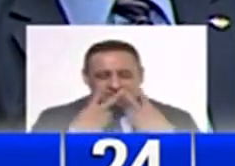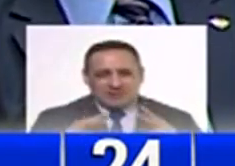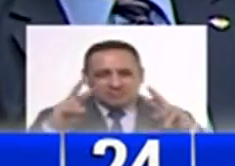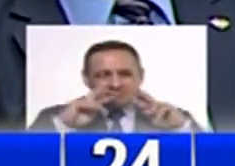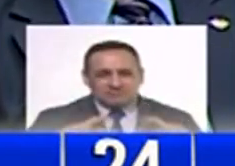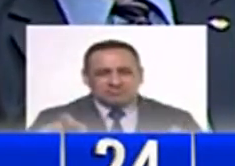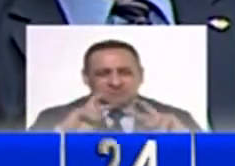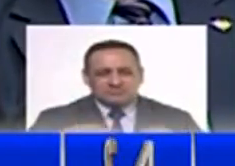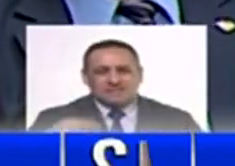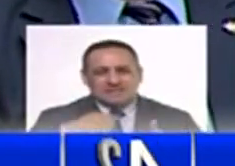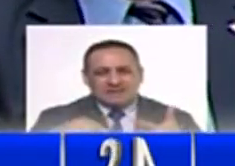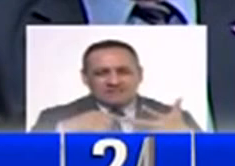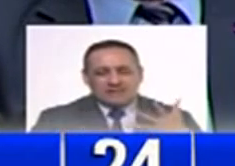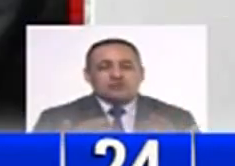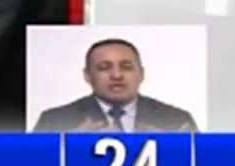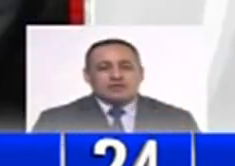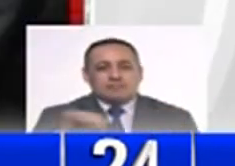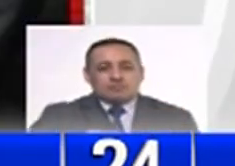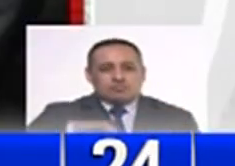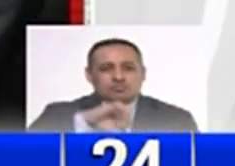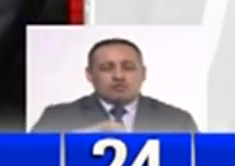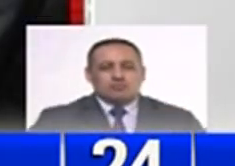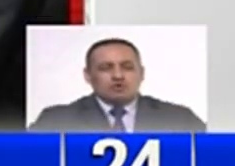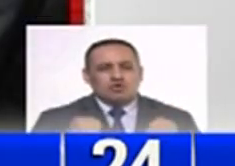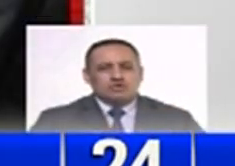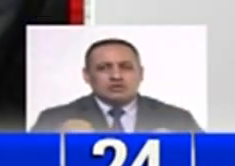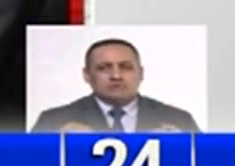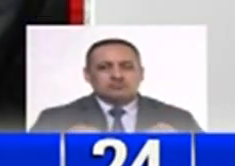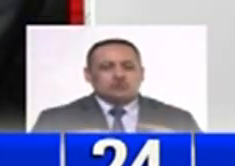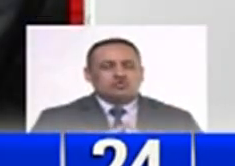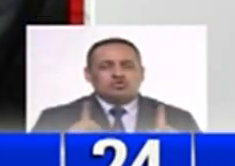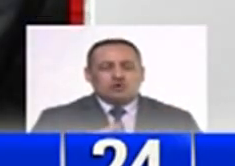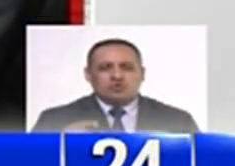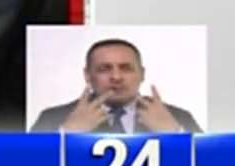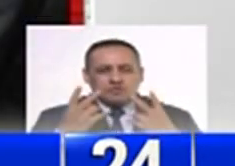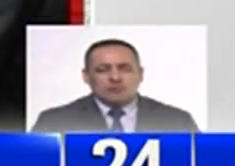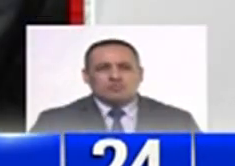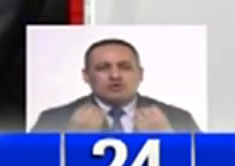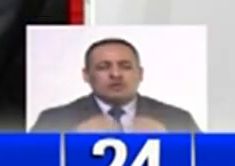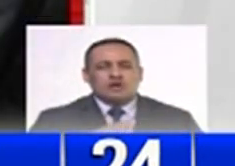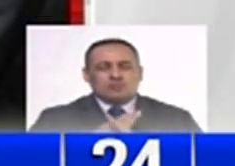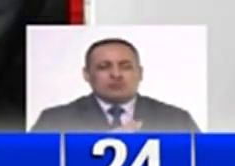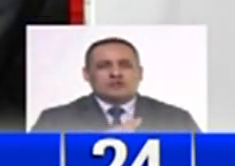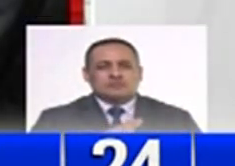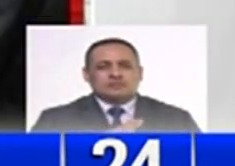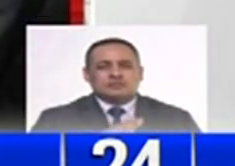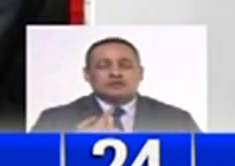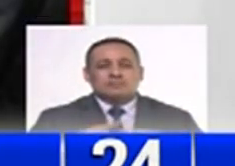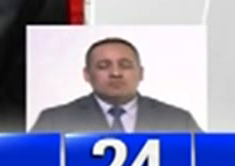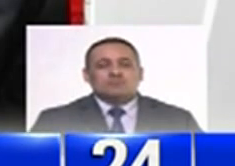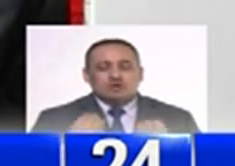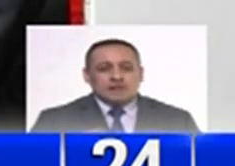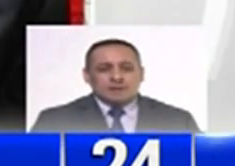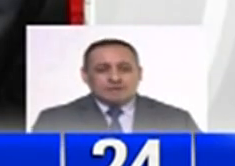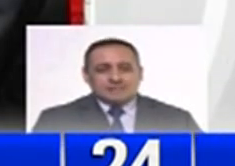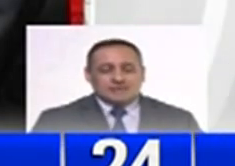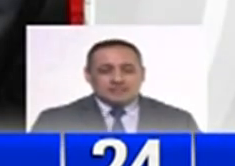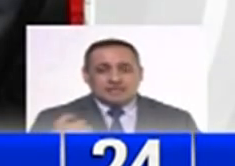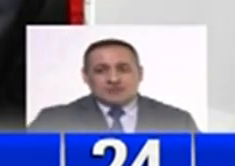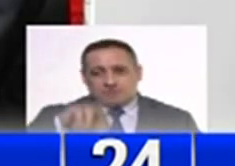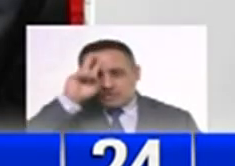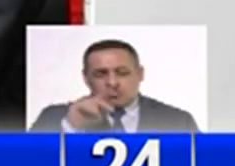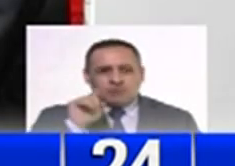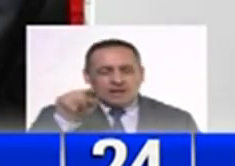investigado por la justicia peruana. No veo por qué habría que oponerse, pues el presidente de la República